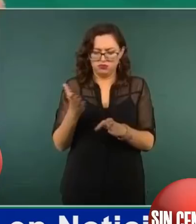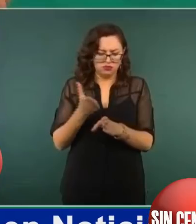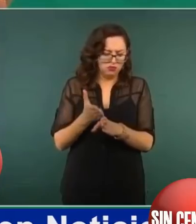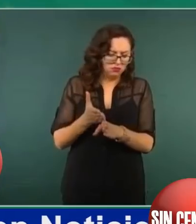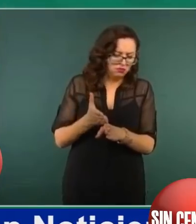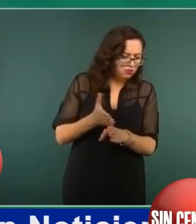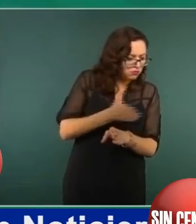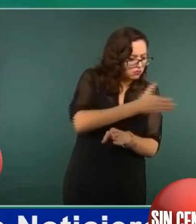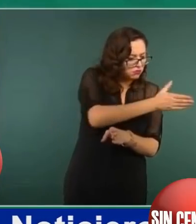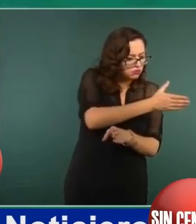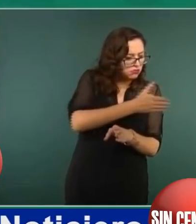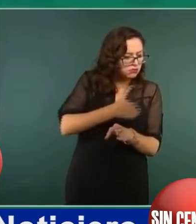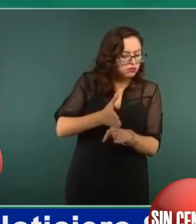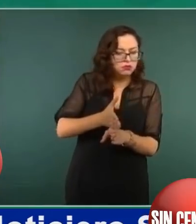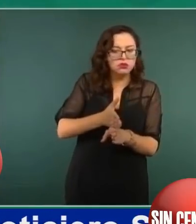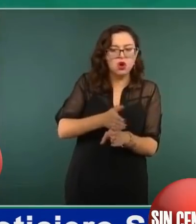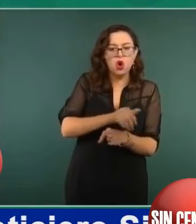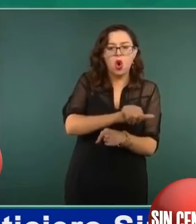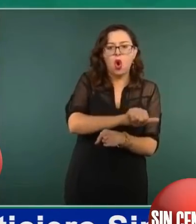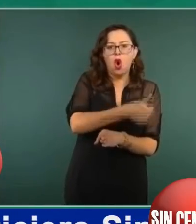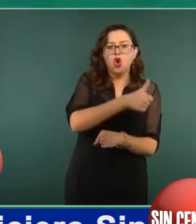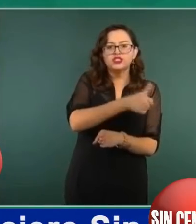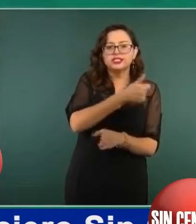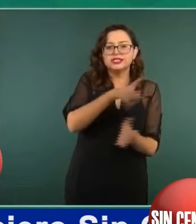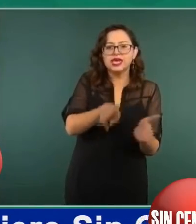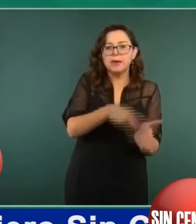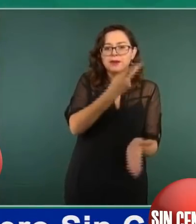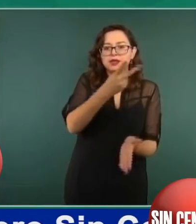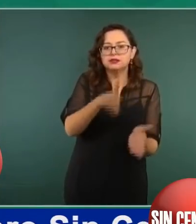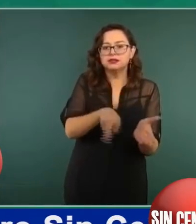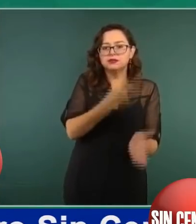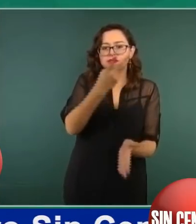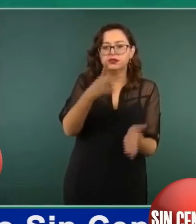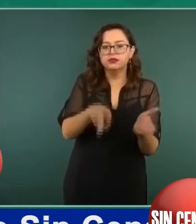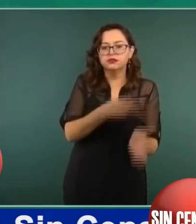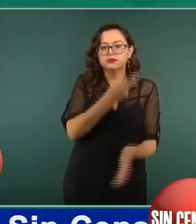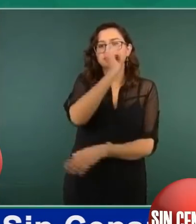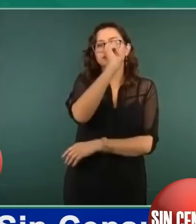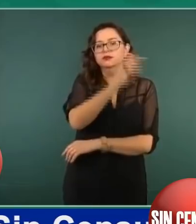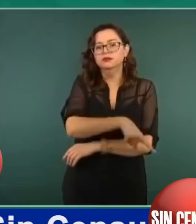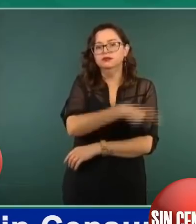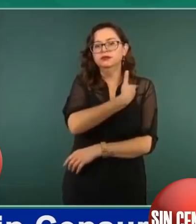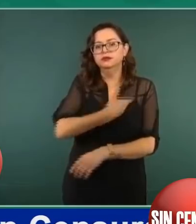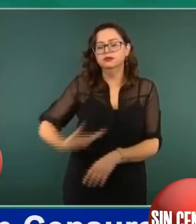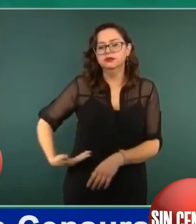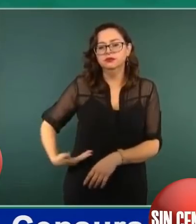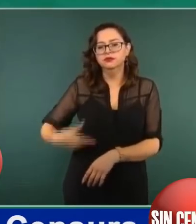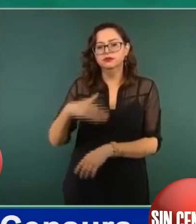Pues fue 11 veces presidente de la República Antonio López de Santana.